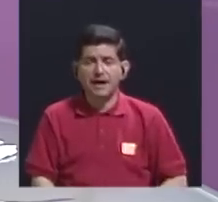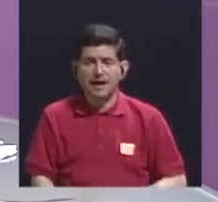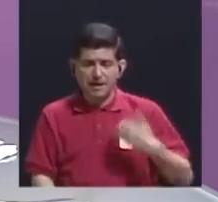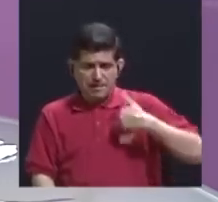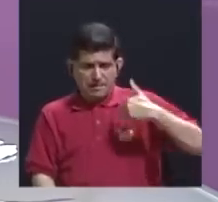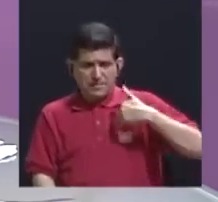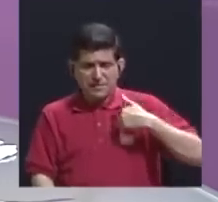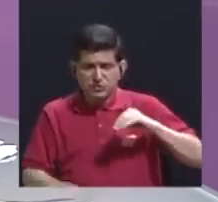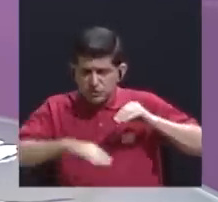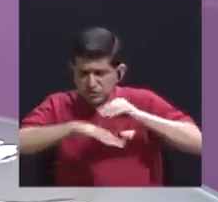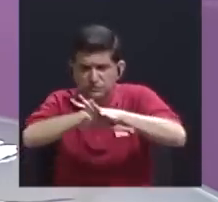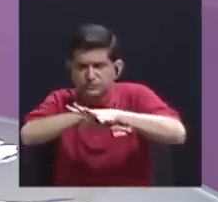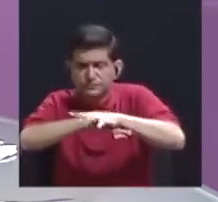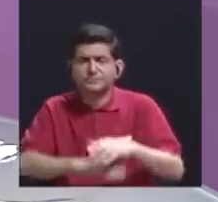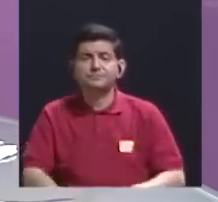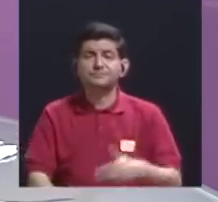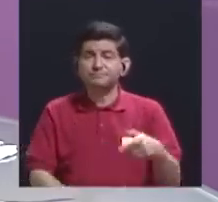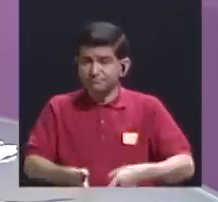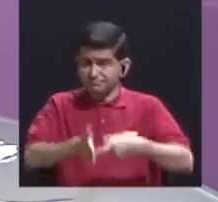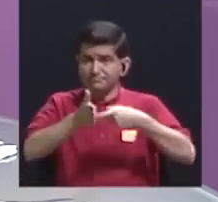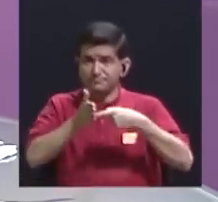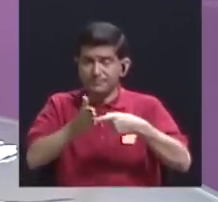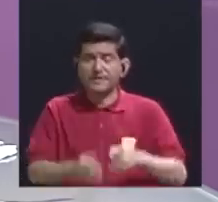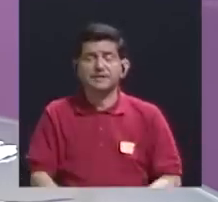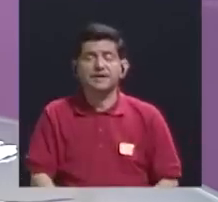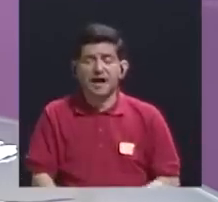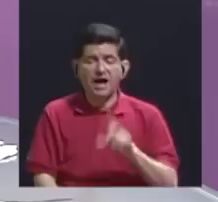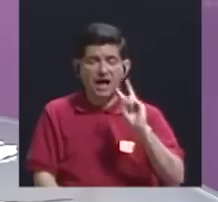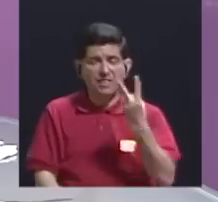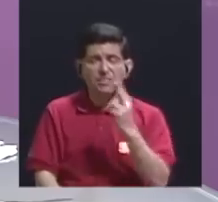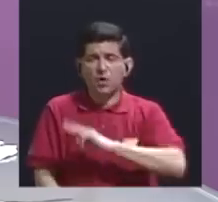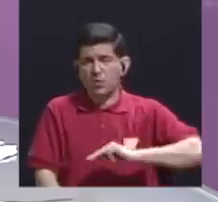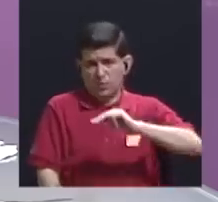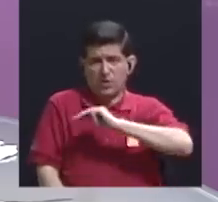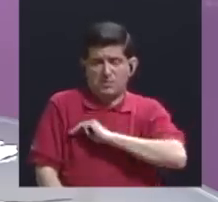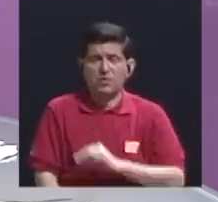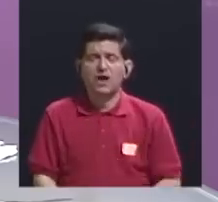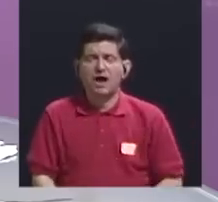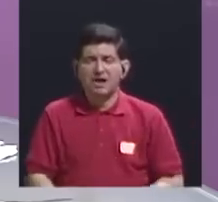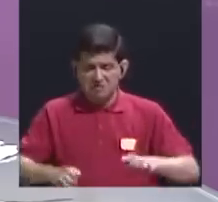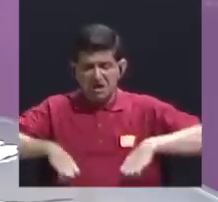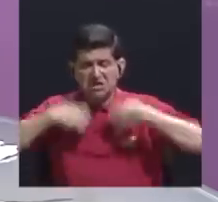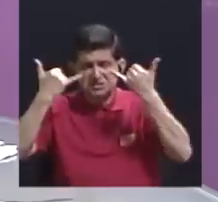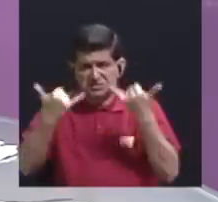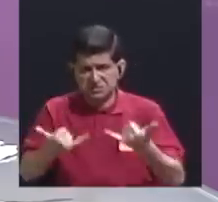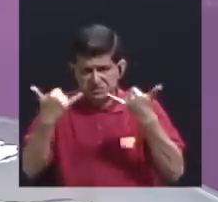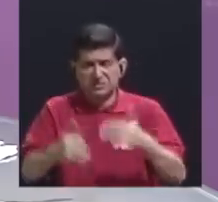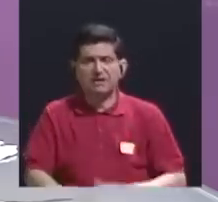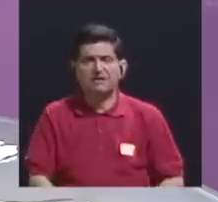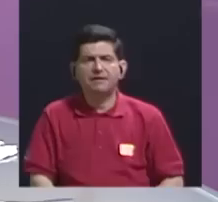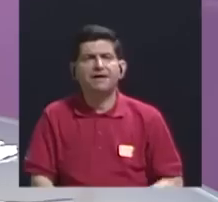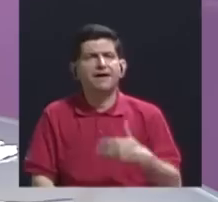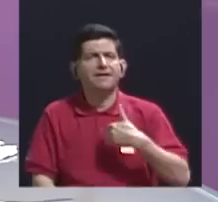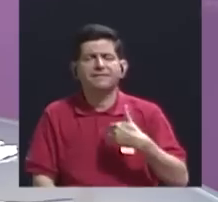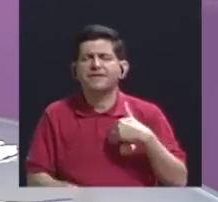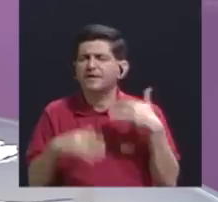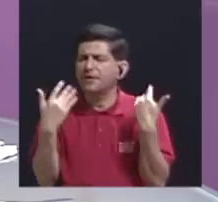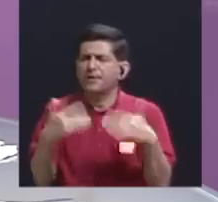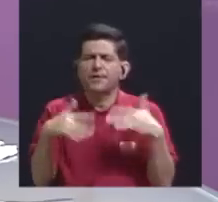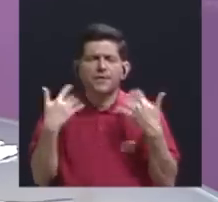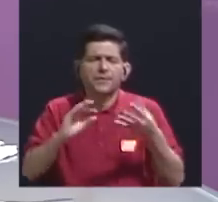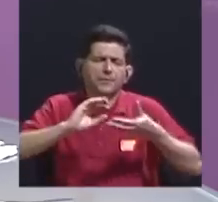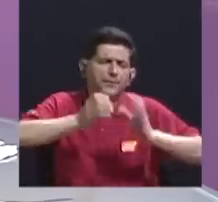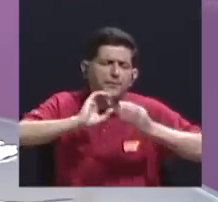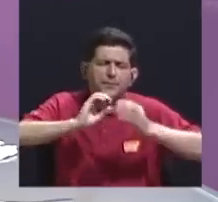en donde existe una doble moral entonces nosotros sabemos que hay una enorme cantidad